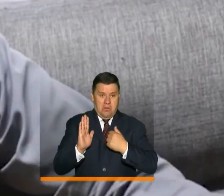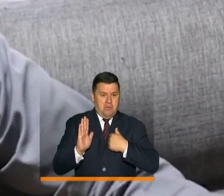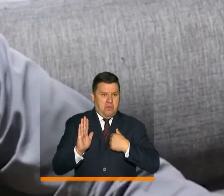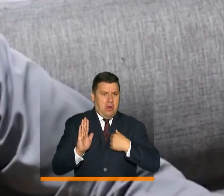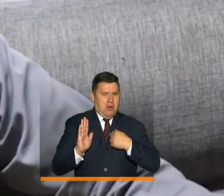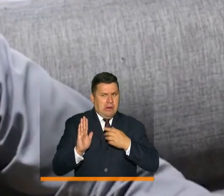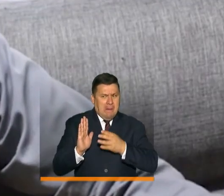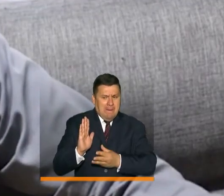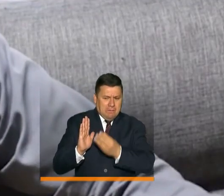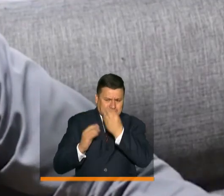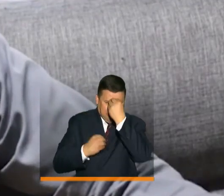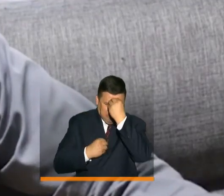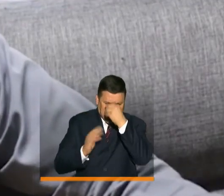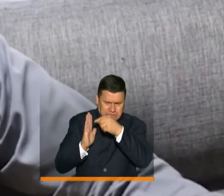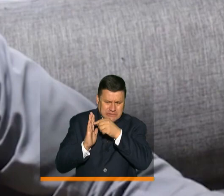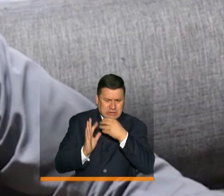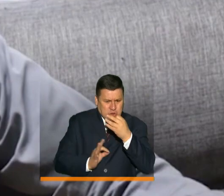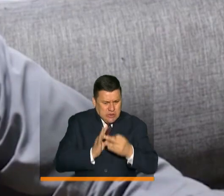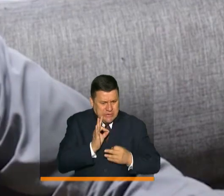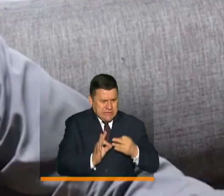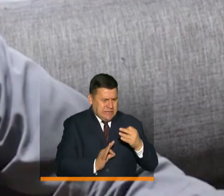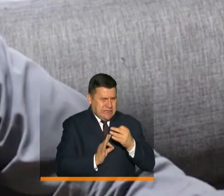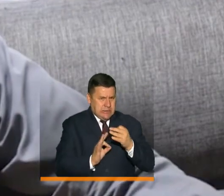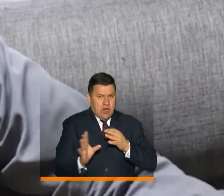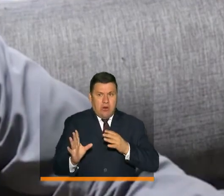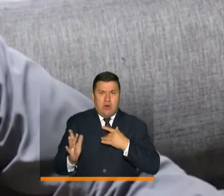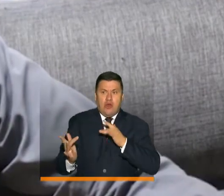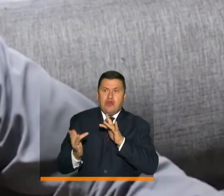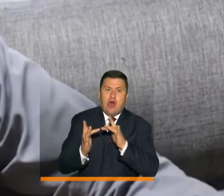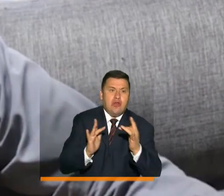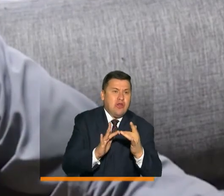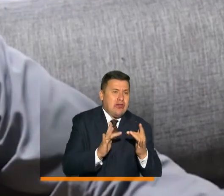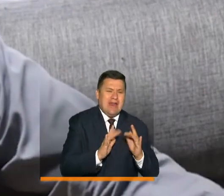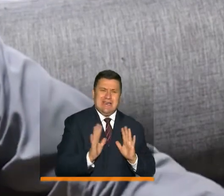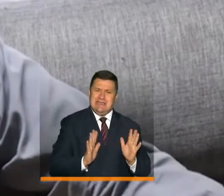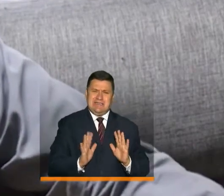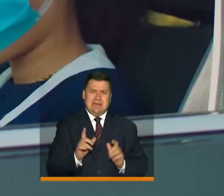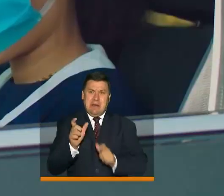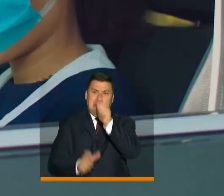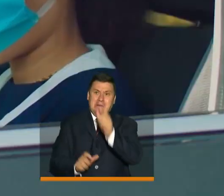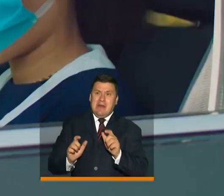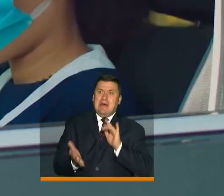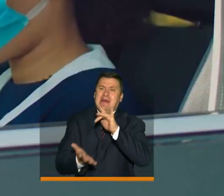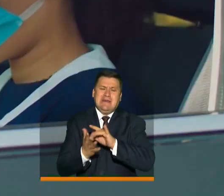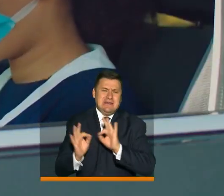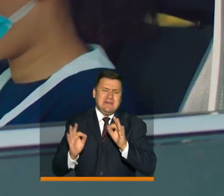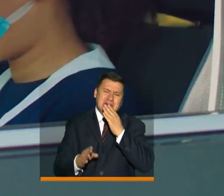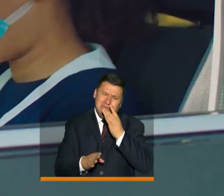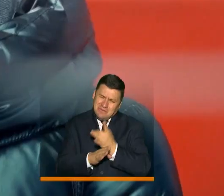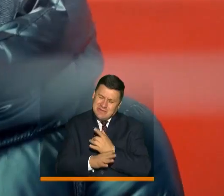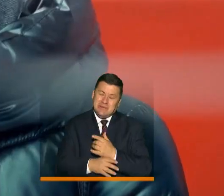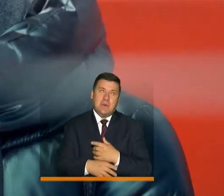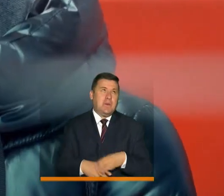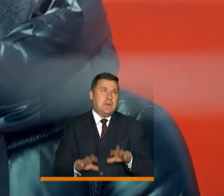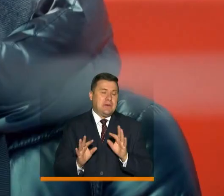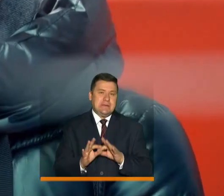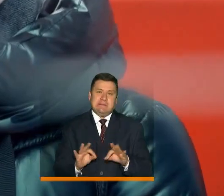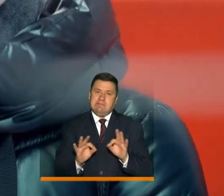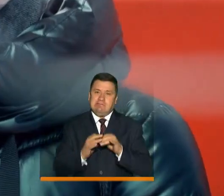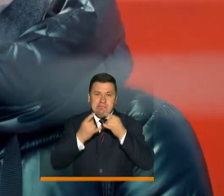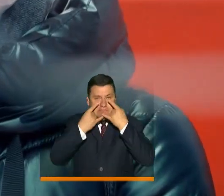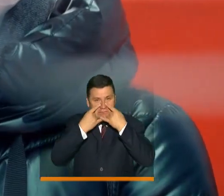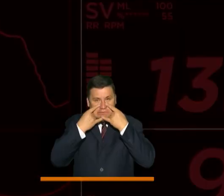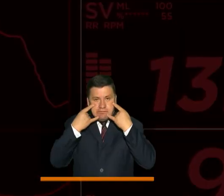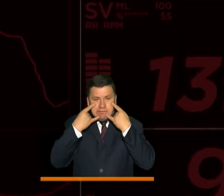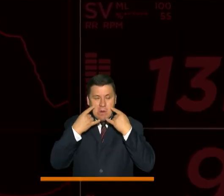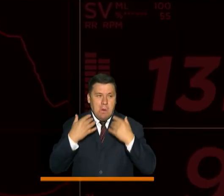sobra. Tener mucho cuidado al contacto con multitudes. El tapabocas me parece que es muy